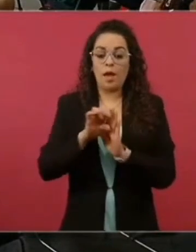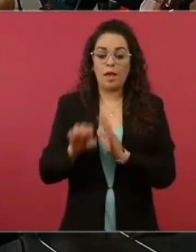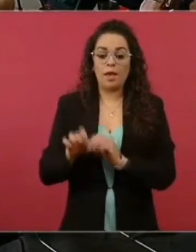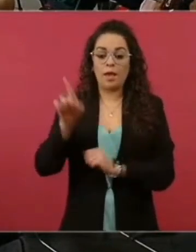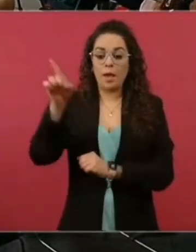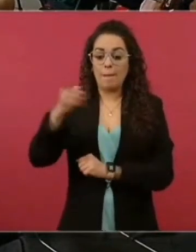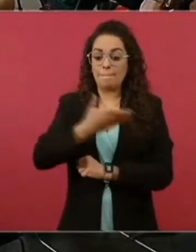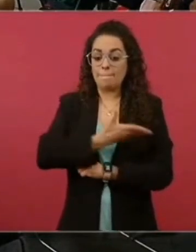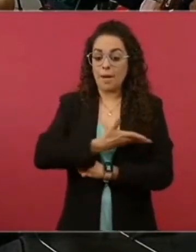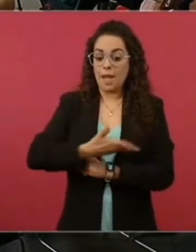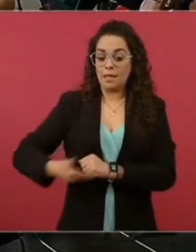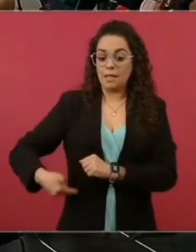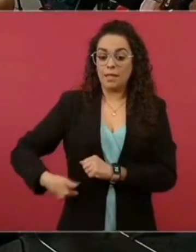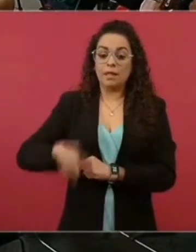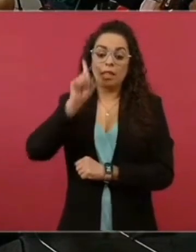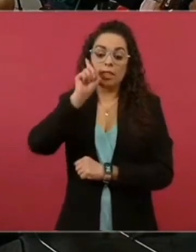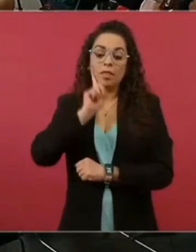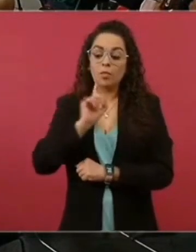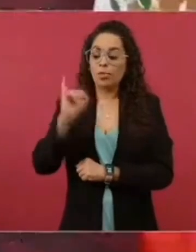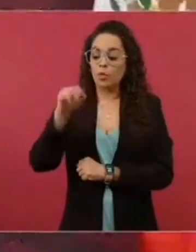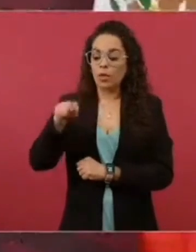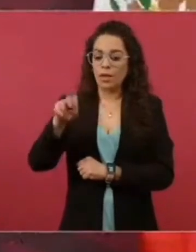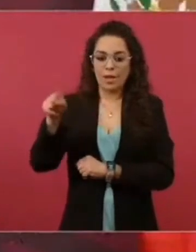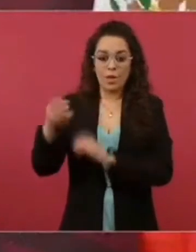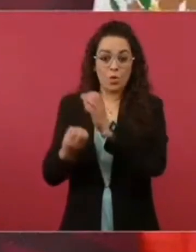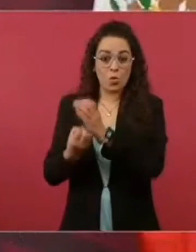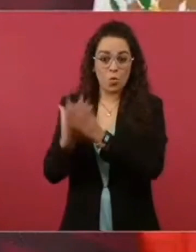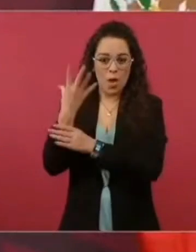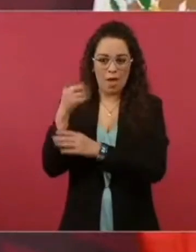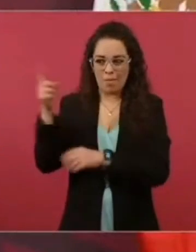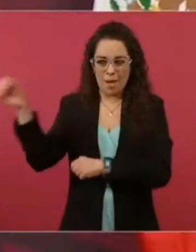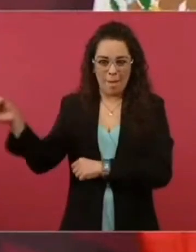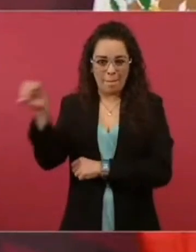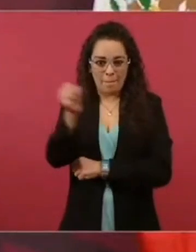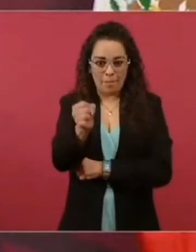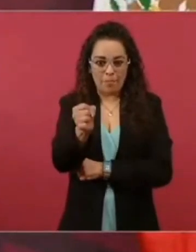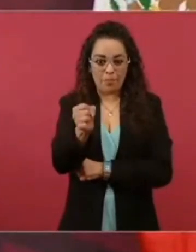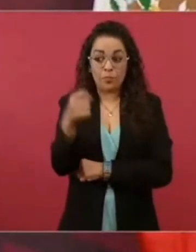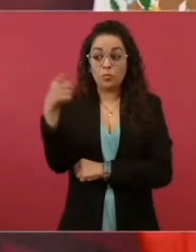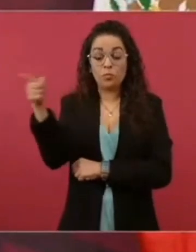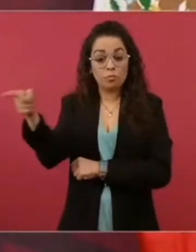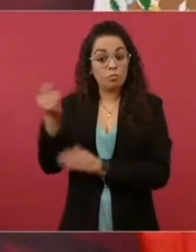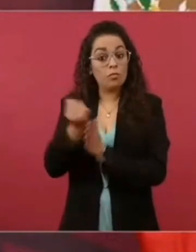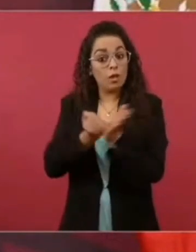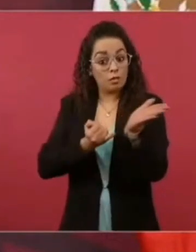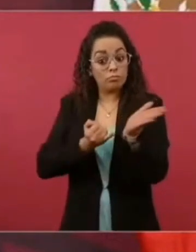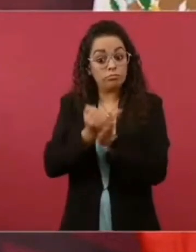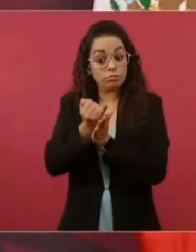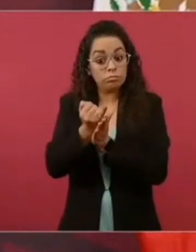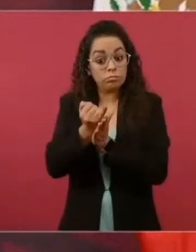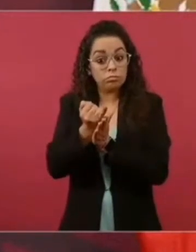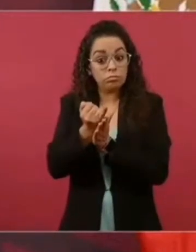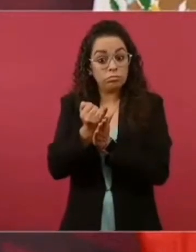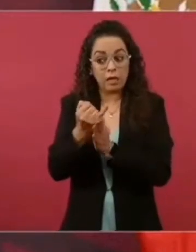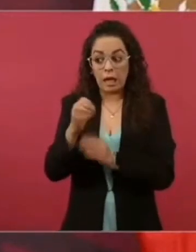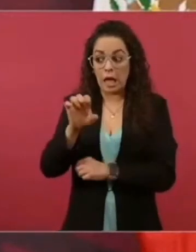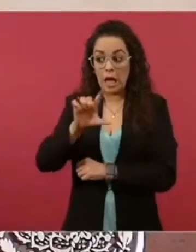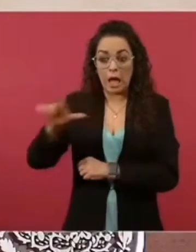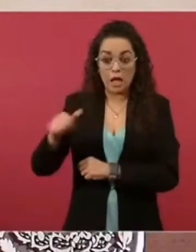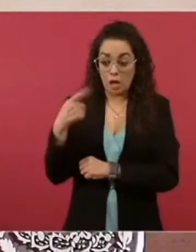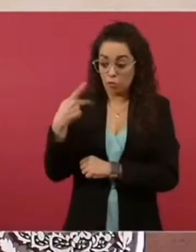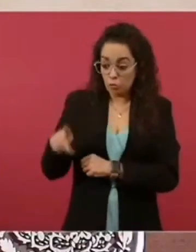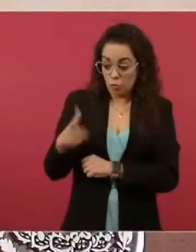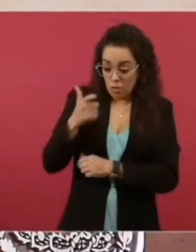presidenta del INE, la presidenta nueva del INE, que decidió bajarse su sueldo.